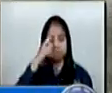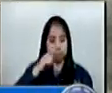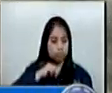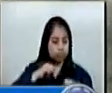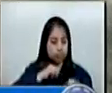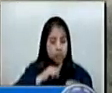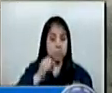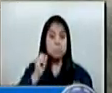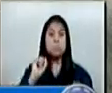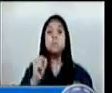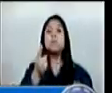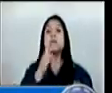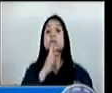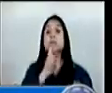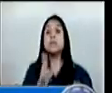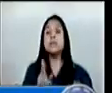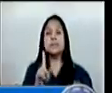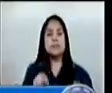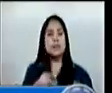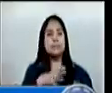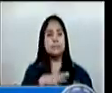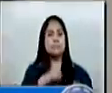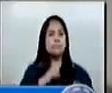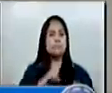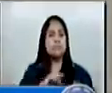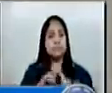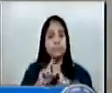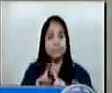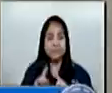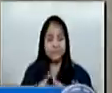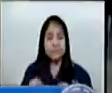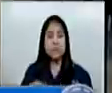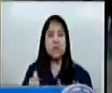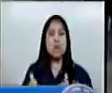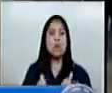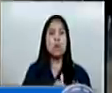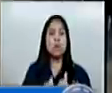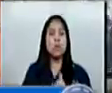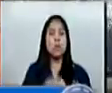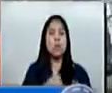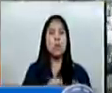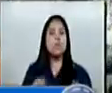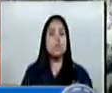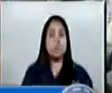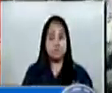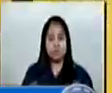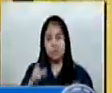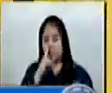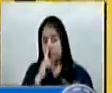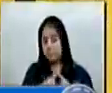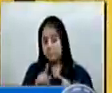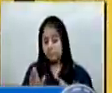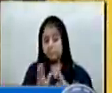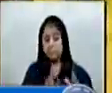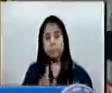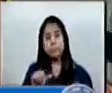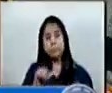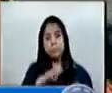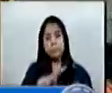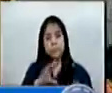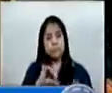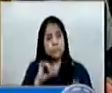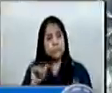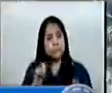una región de alta vulnerabilidad. De manera que los países que más emiten gases de efecto invernadero, que son